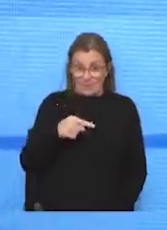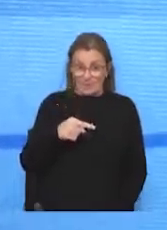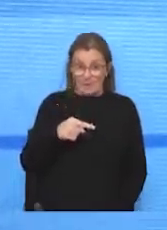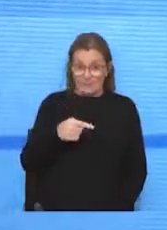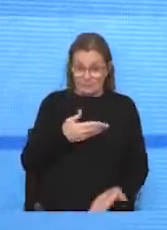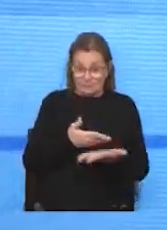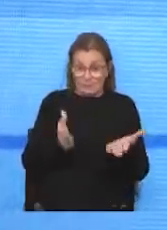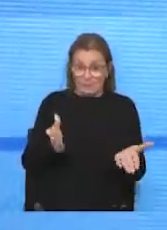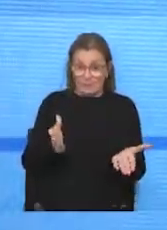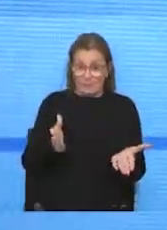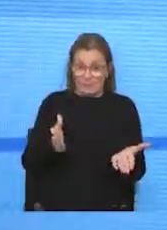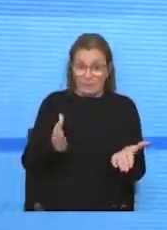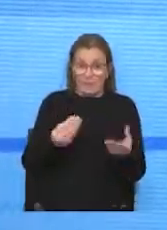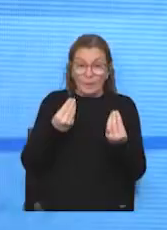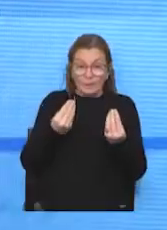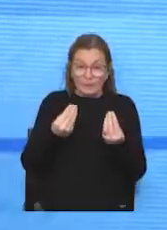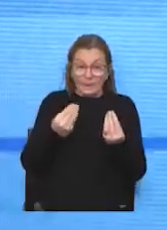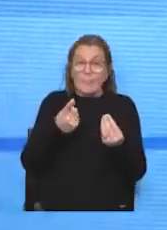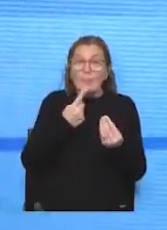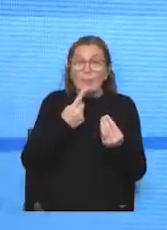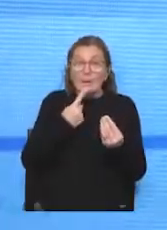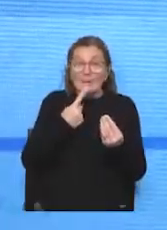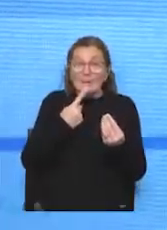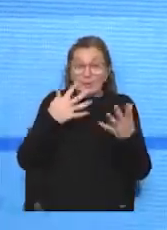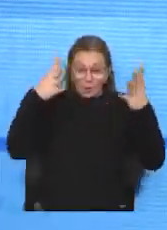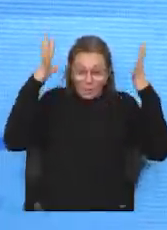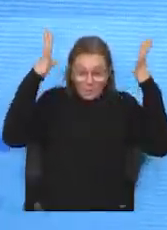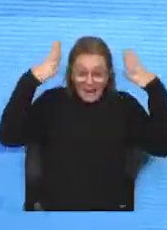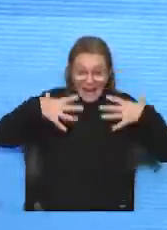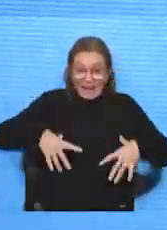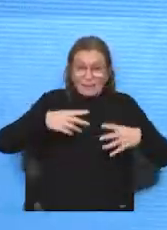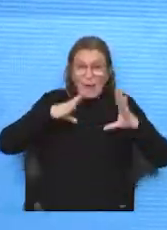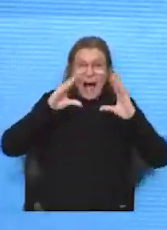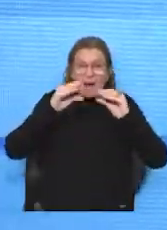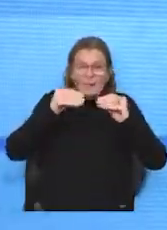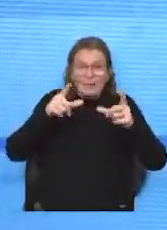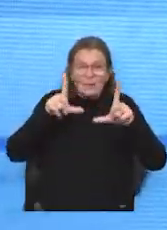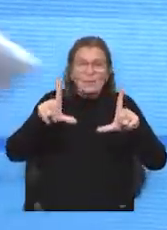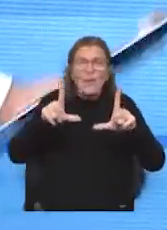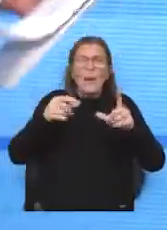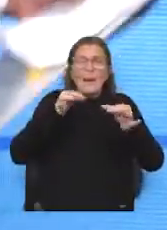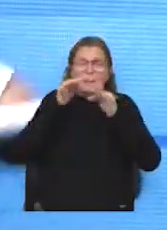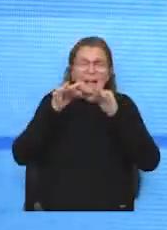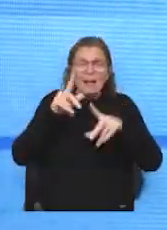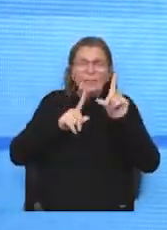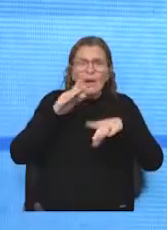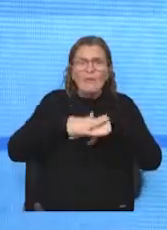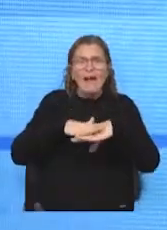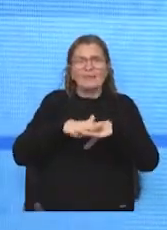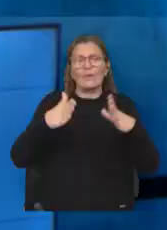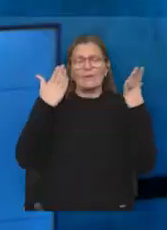actualidad tenemos la política que se está cayendo arriba estoy hablando de un logo explicando algo